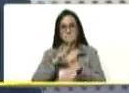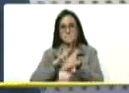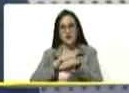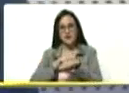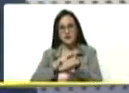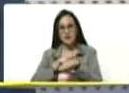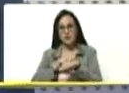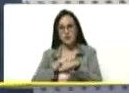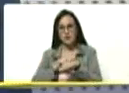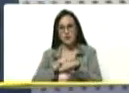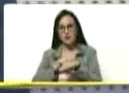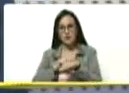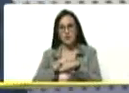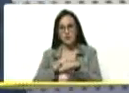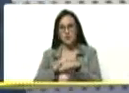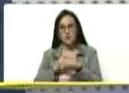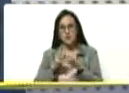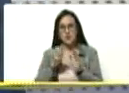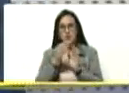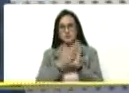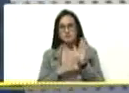o con una cartilla de